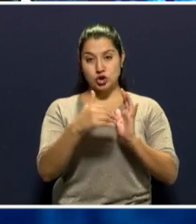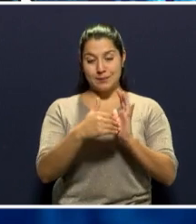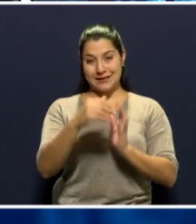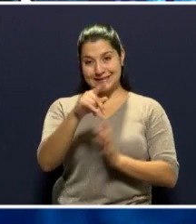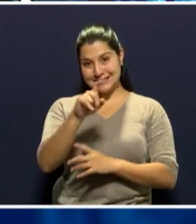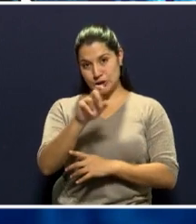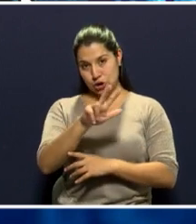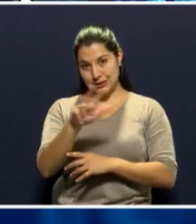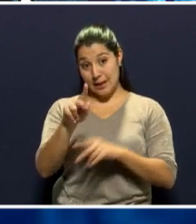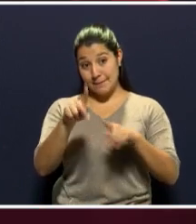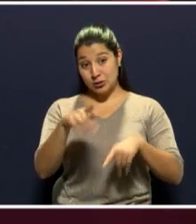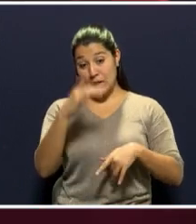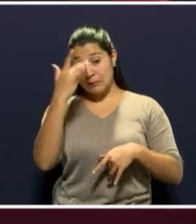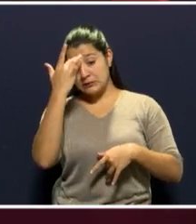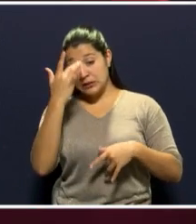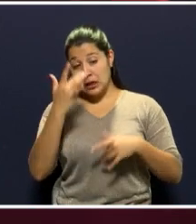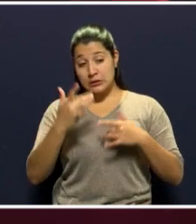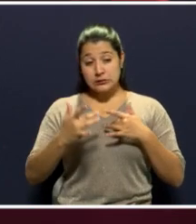8.133 personas.